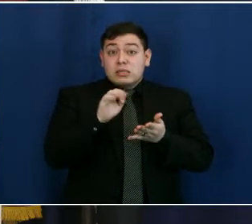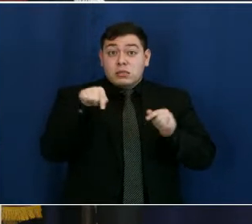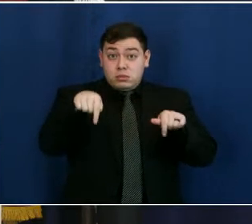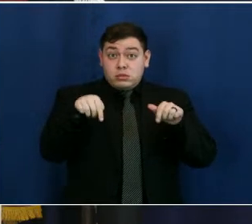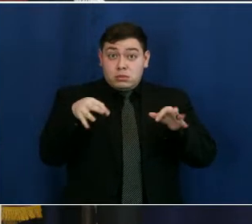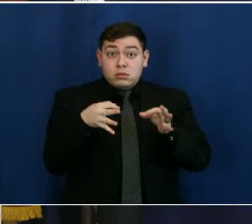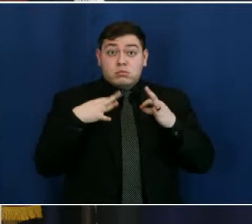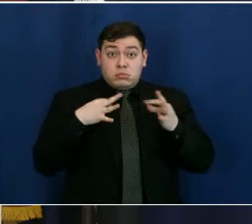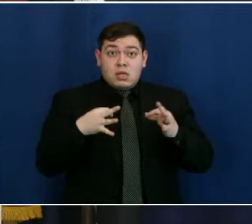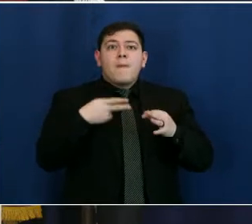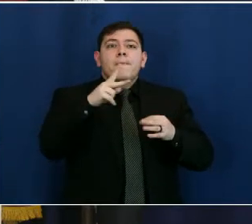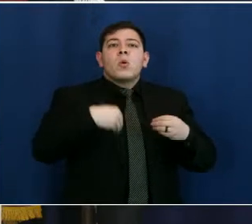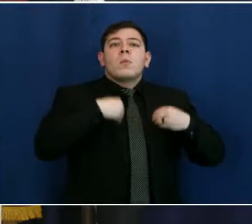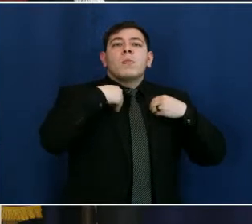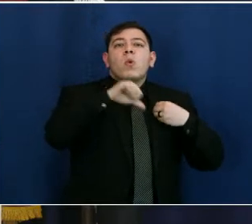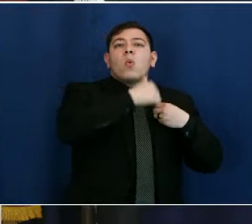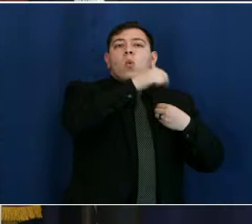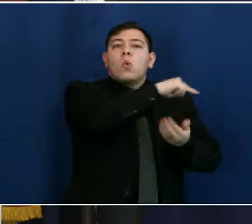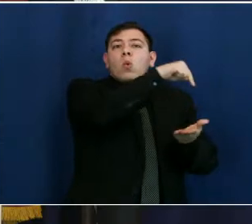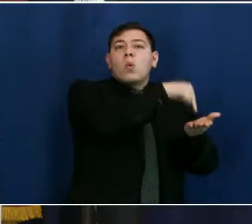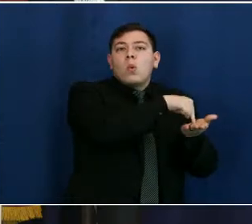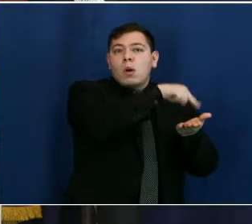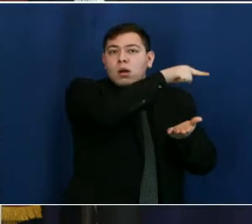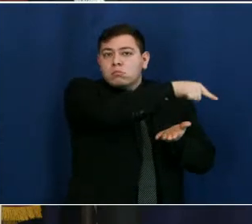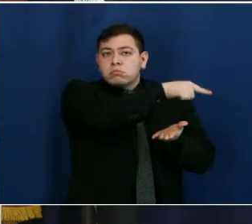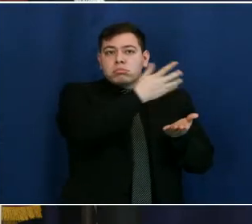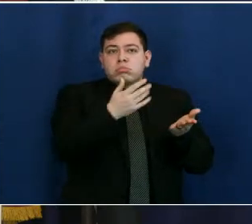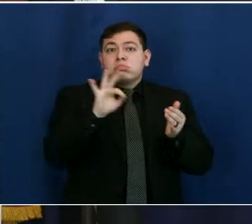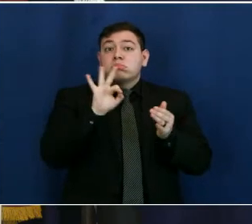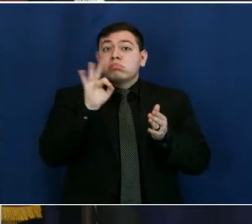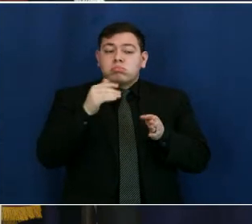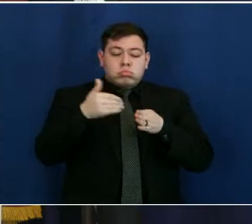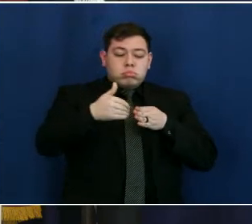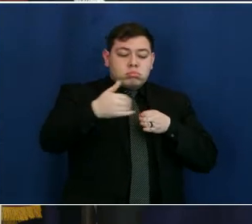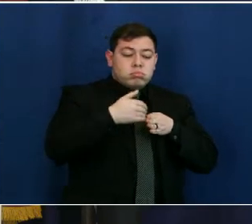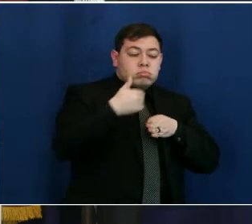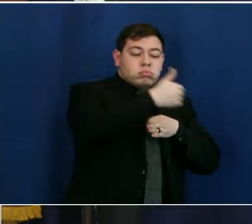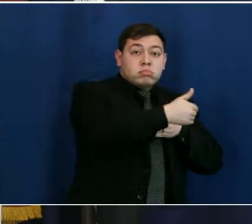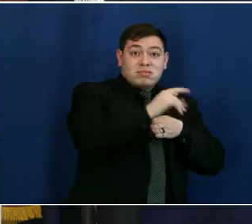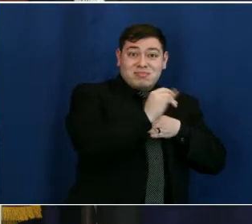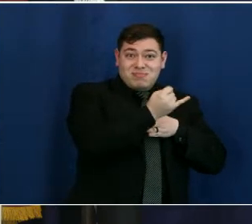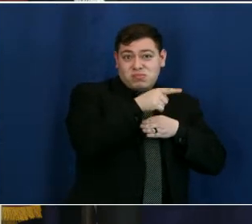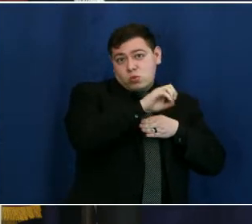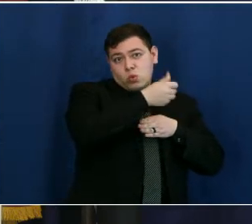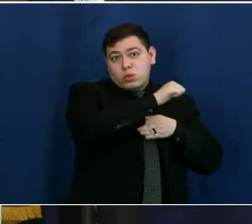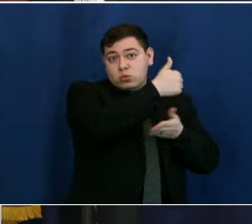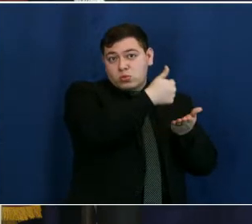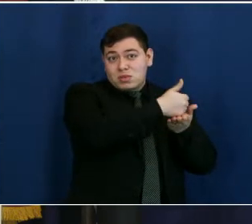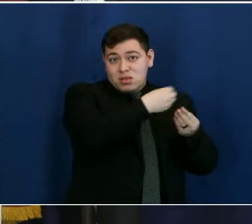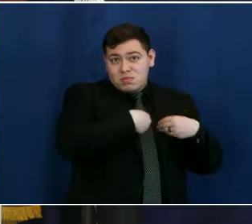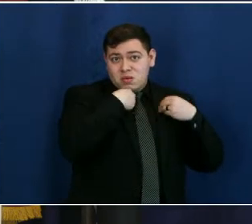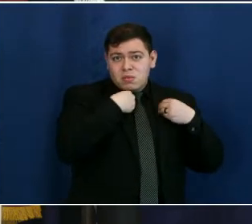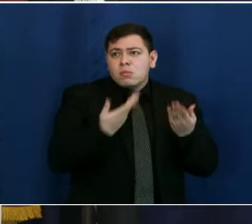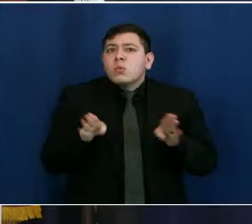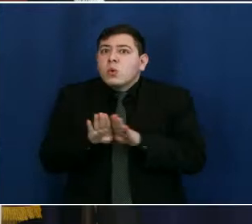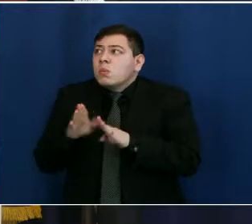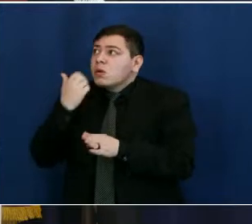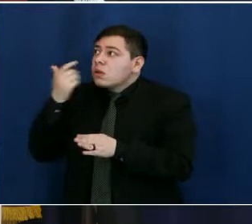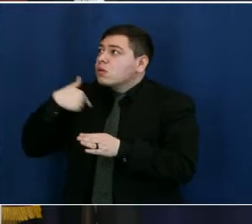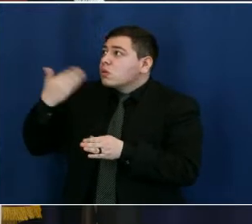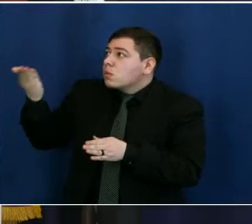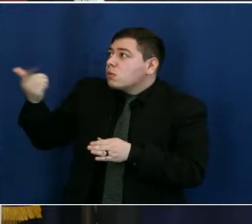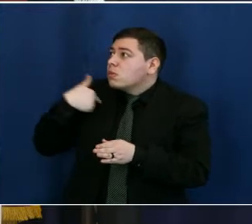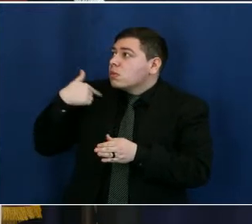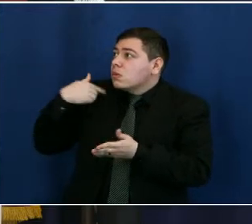que son ciudadanos americanos o residentes y que quieren tener acceso a la vacuna. Y la respuesta que el presidente